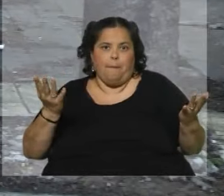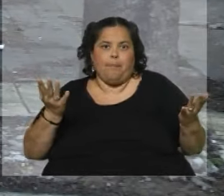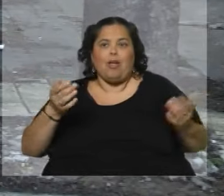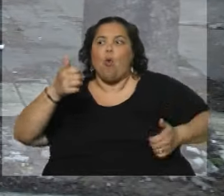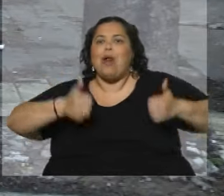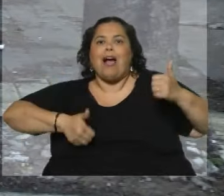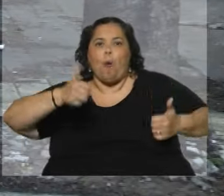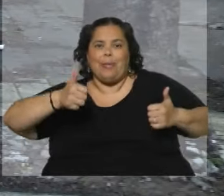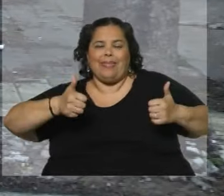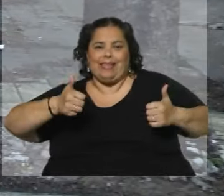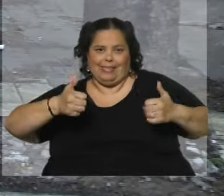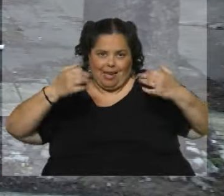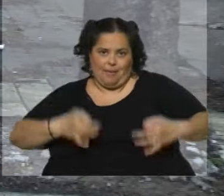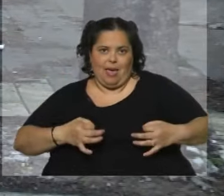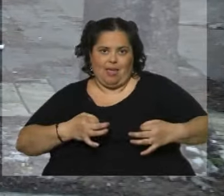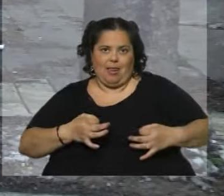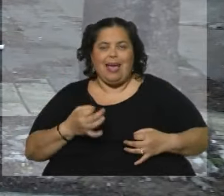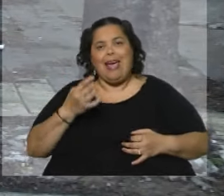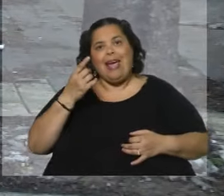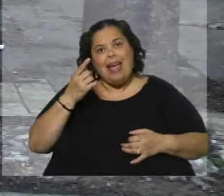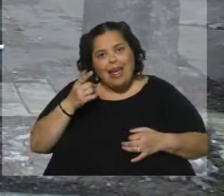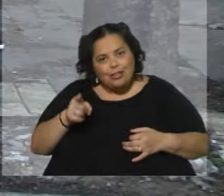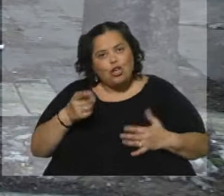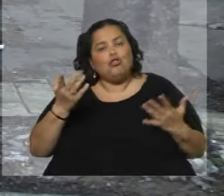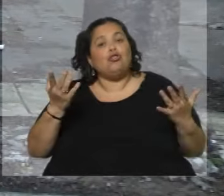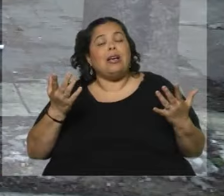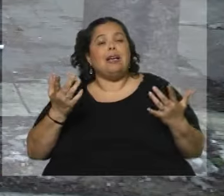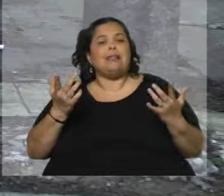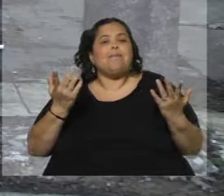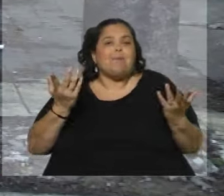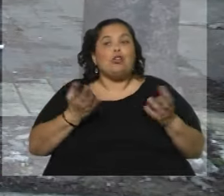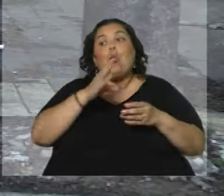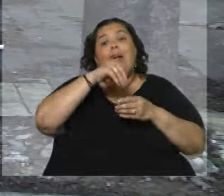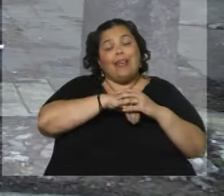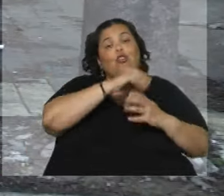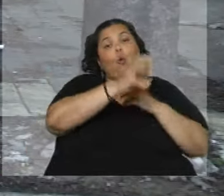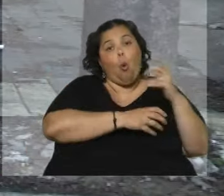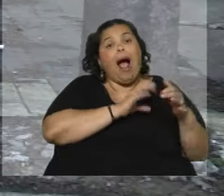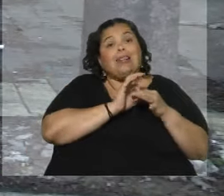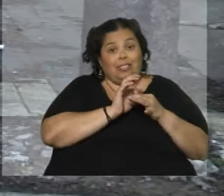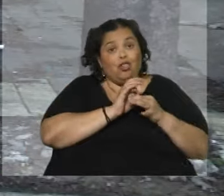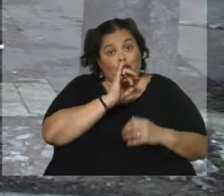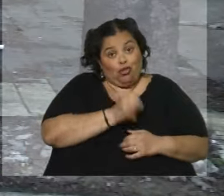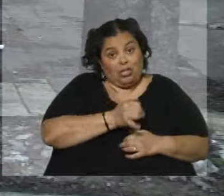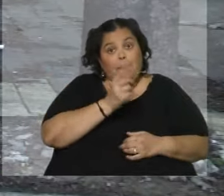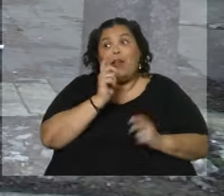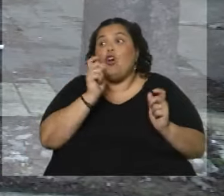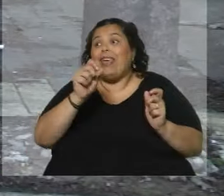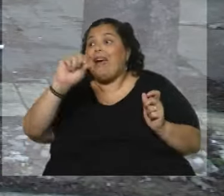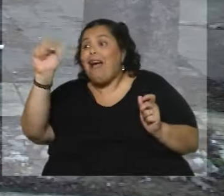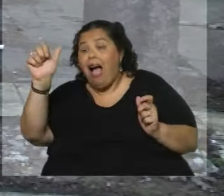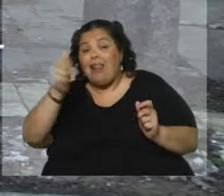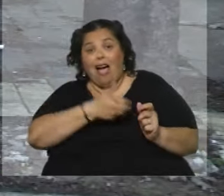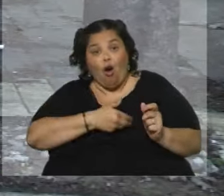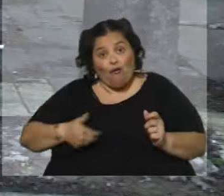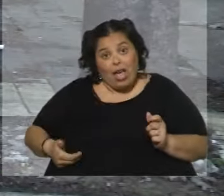pareja. Entonces ahí no es que estemos parte de la coalición. El que gane el gobierno, nosotros